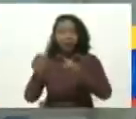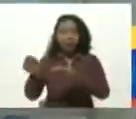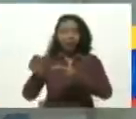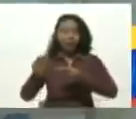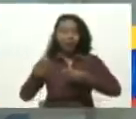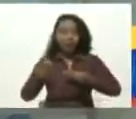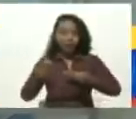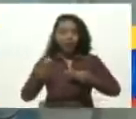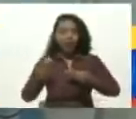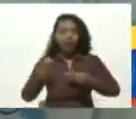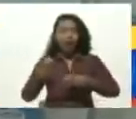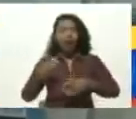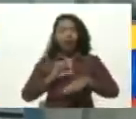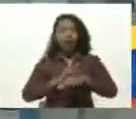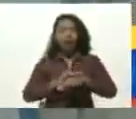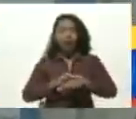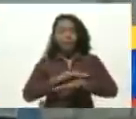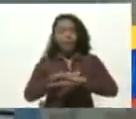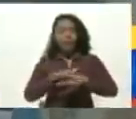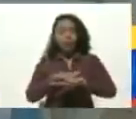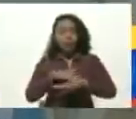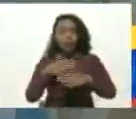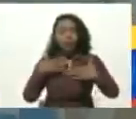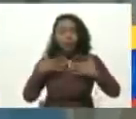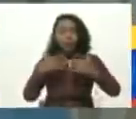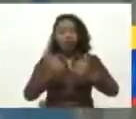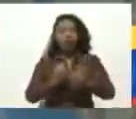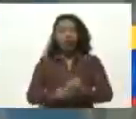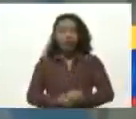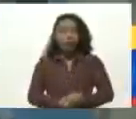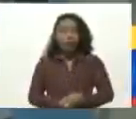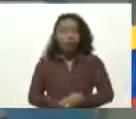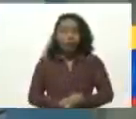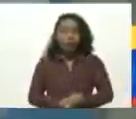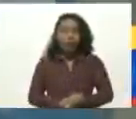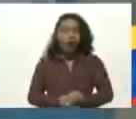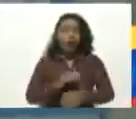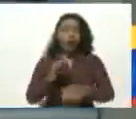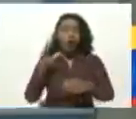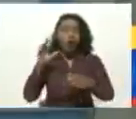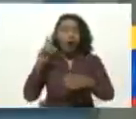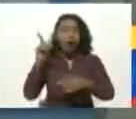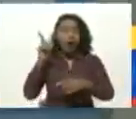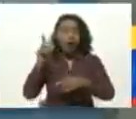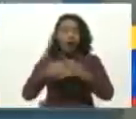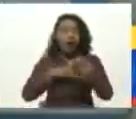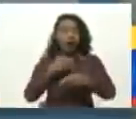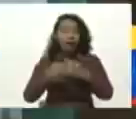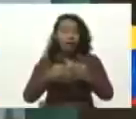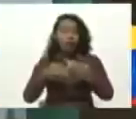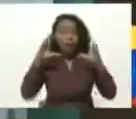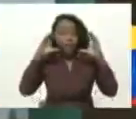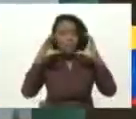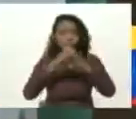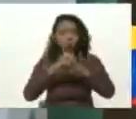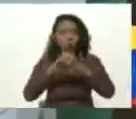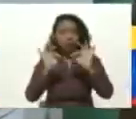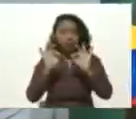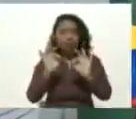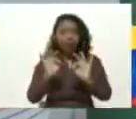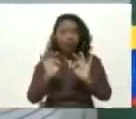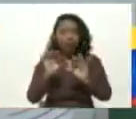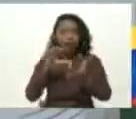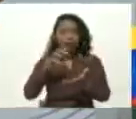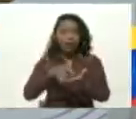del doctor Carlos Alvarado, el ministro del Poder Popular para la Salud, donde ha enfatizado atenciones específicas aquí en nuestro